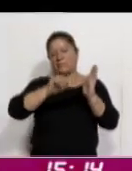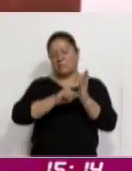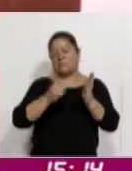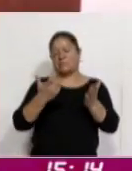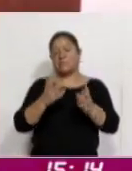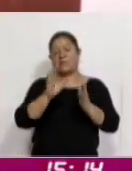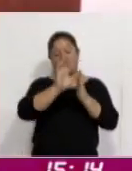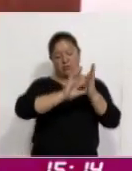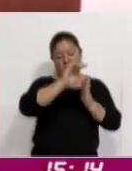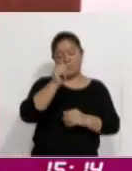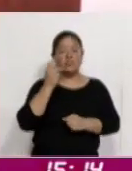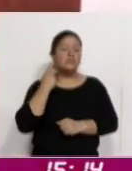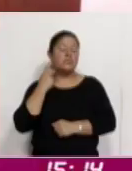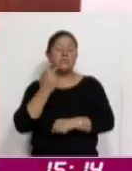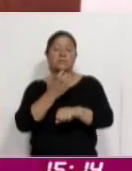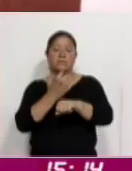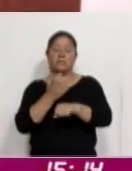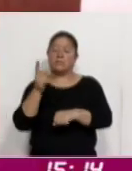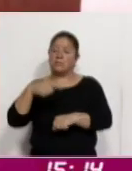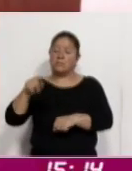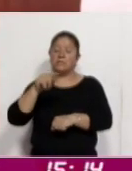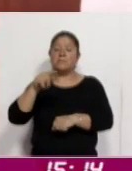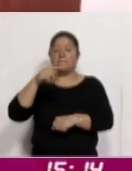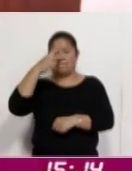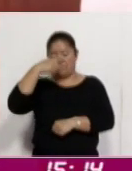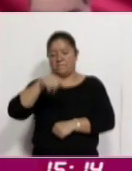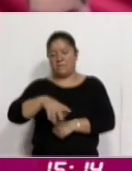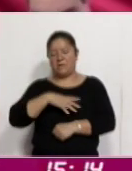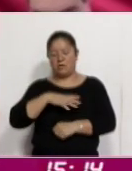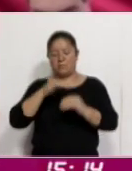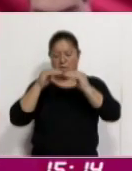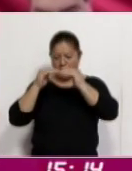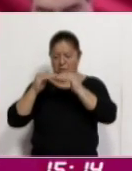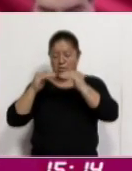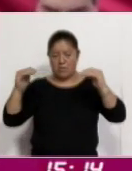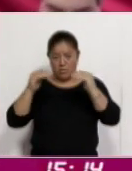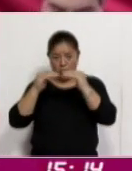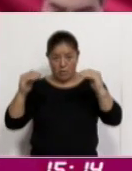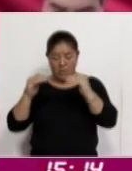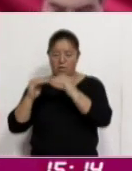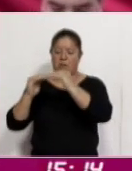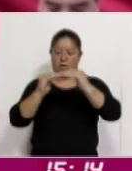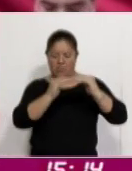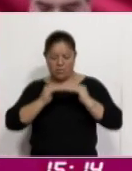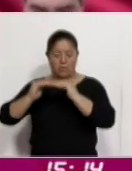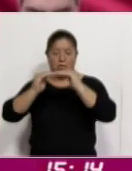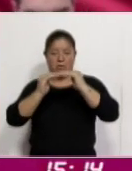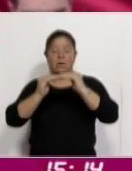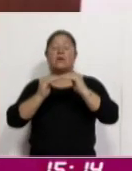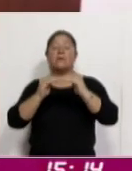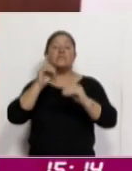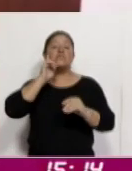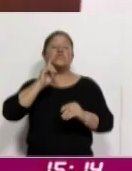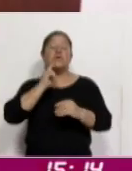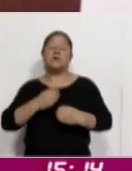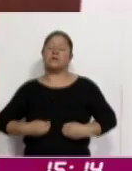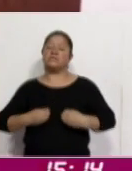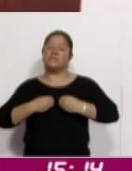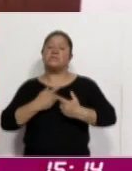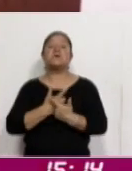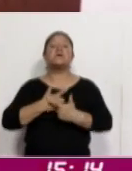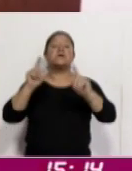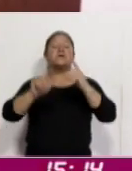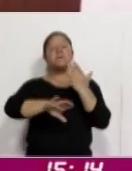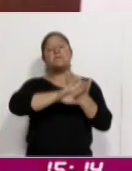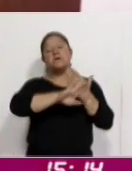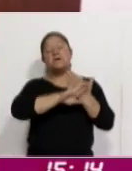Mexicanos para fortalecer los principios de igualdad sustantiva, perspectiva de género, el derecho de las mujeres a una vida libre de violencia y la erradicación